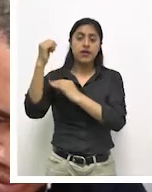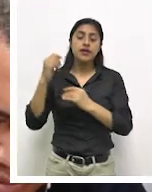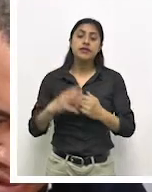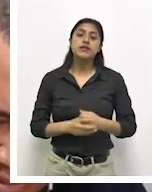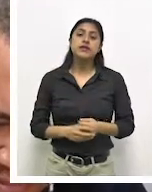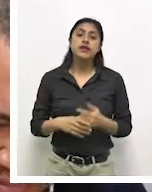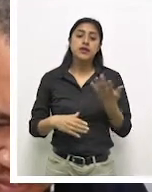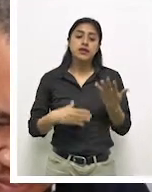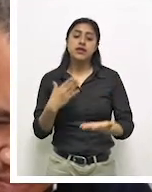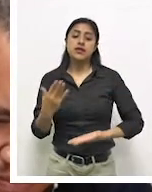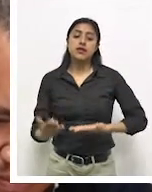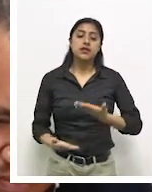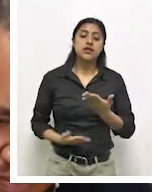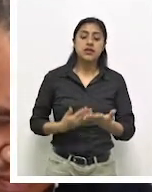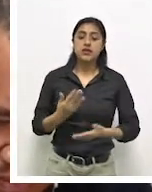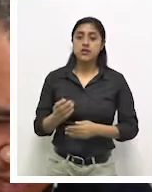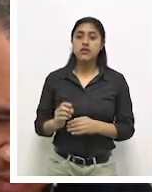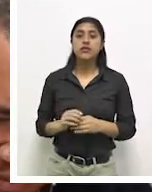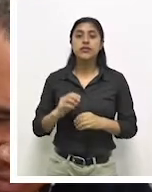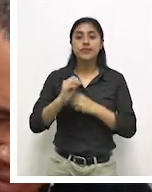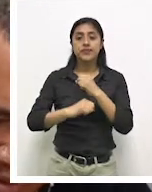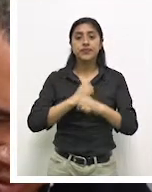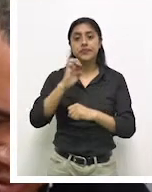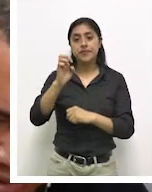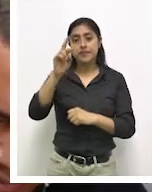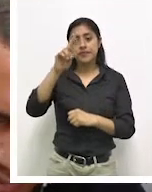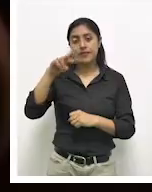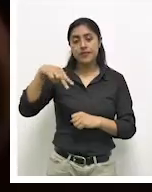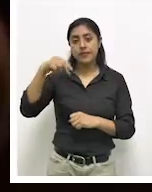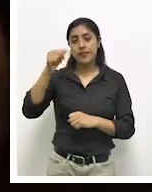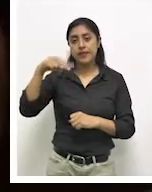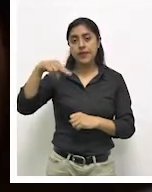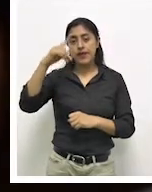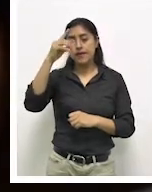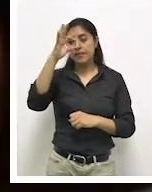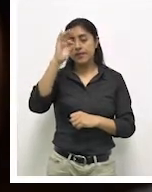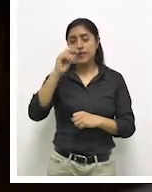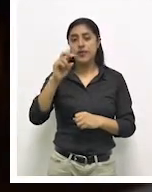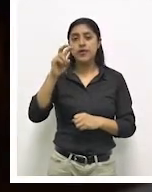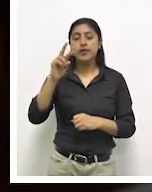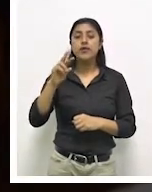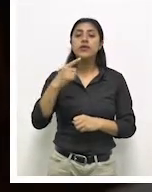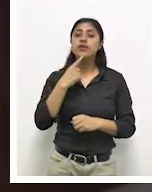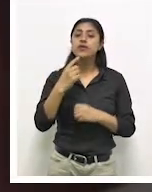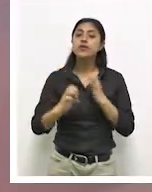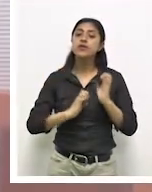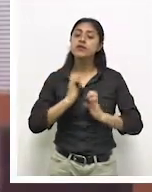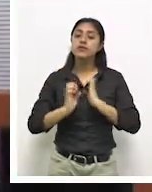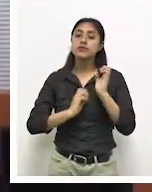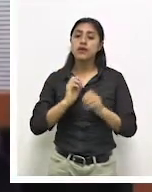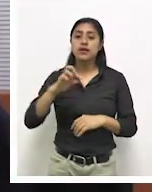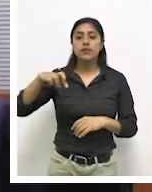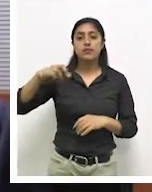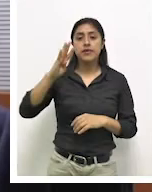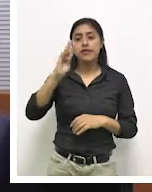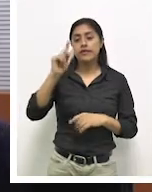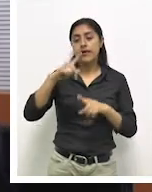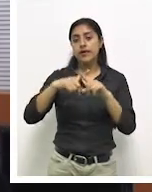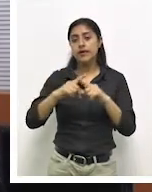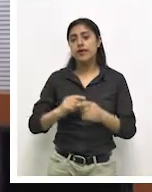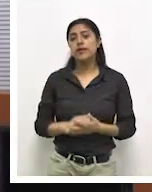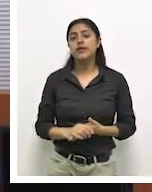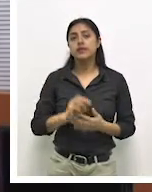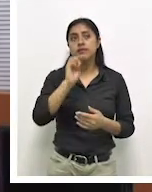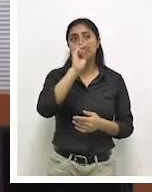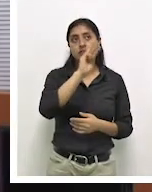usuario recibe como consumidor final. Fernando Granados, coordinador del call center, explica. Al PBX, que es